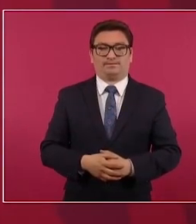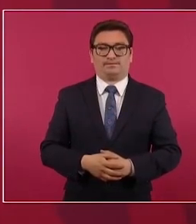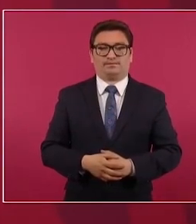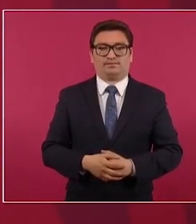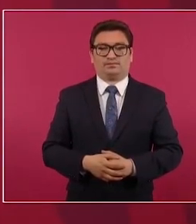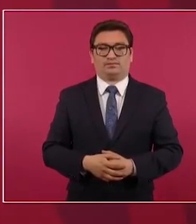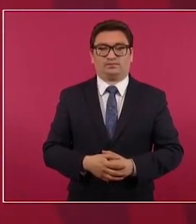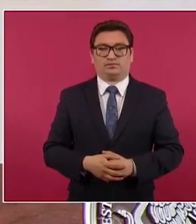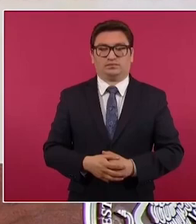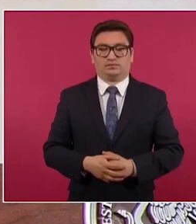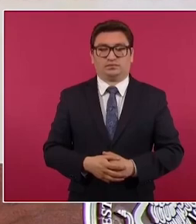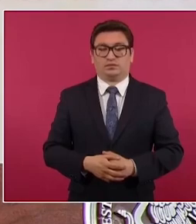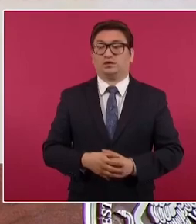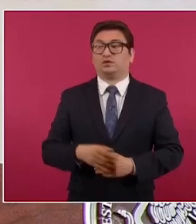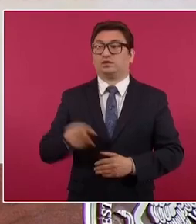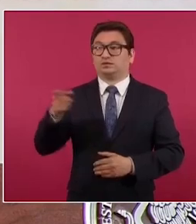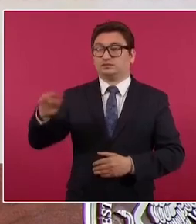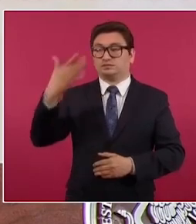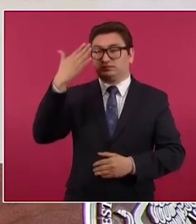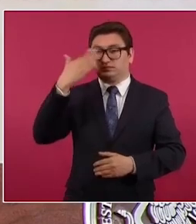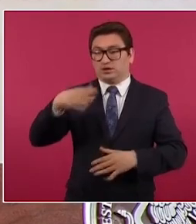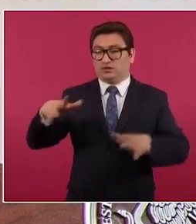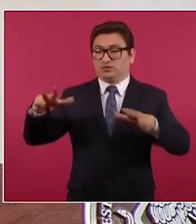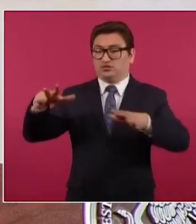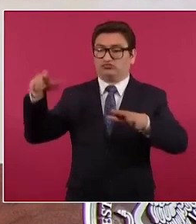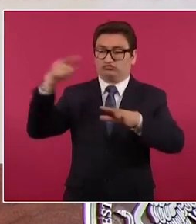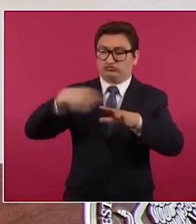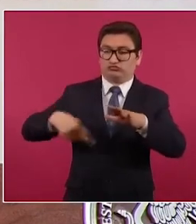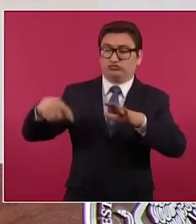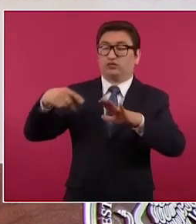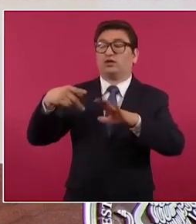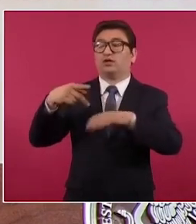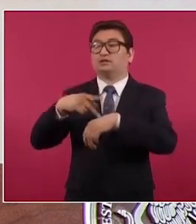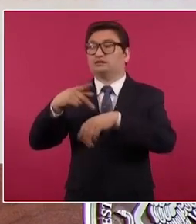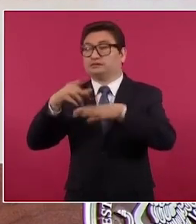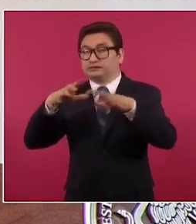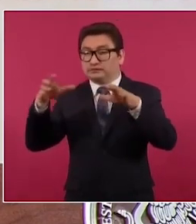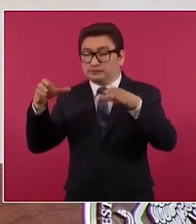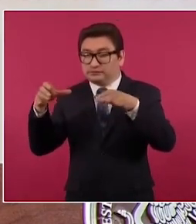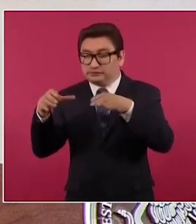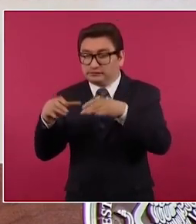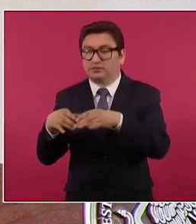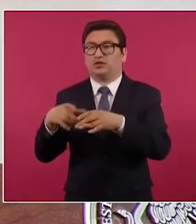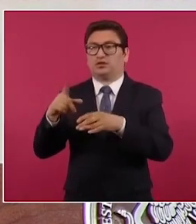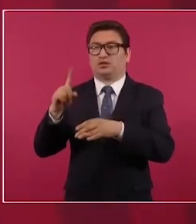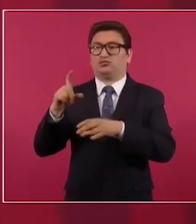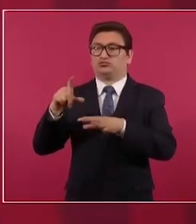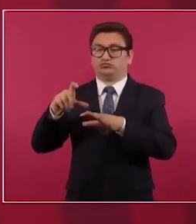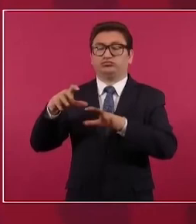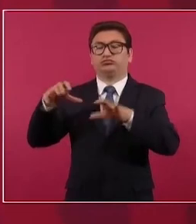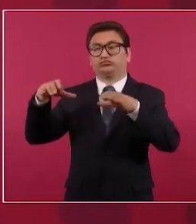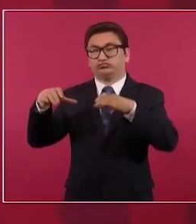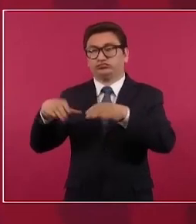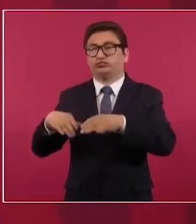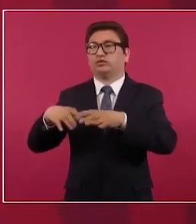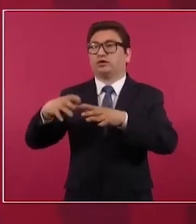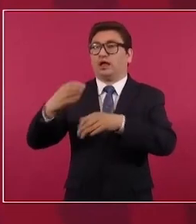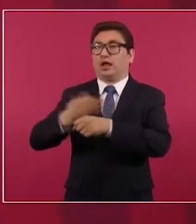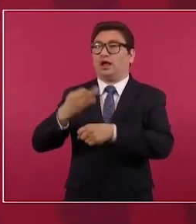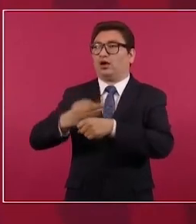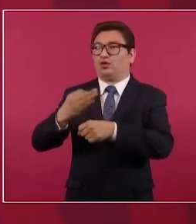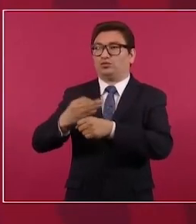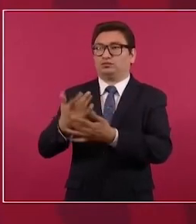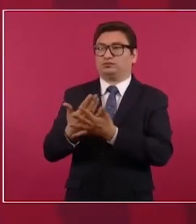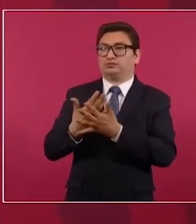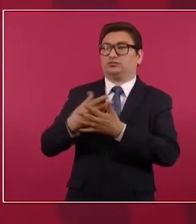en achicar los pozos. Ahora se detuvo porque está lloviendo